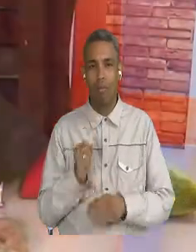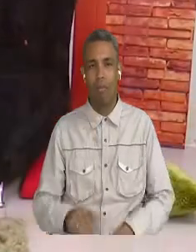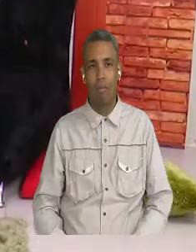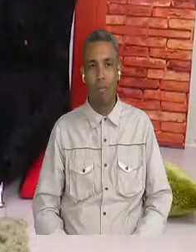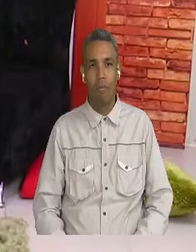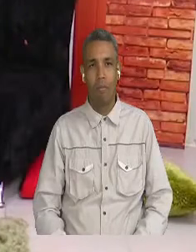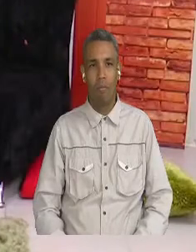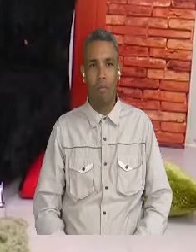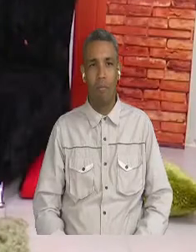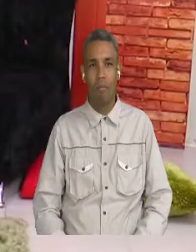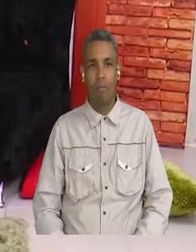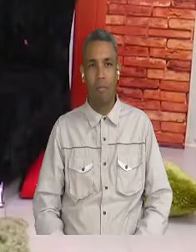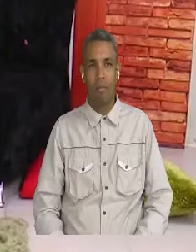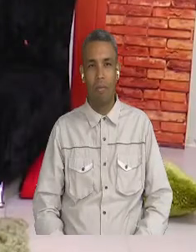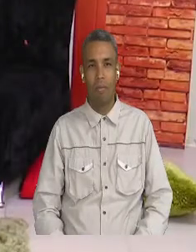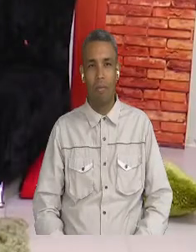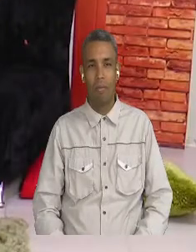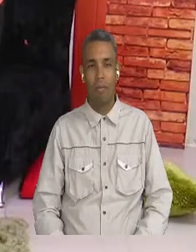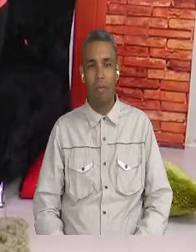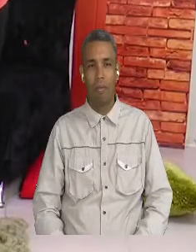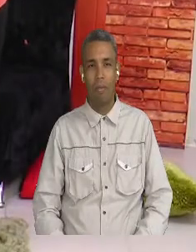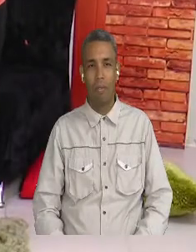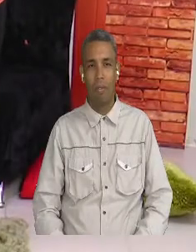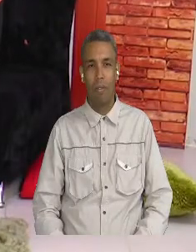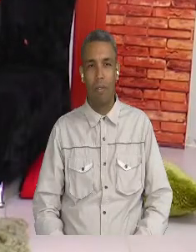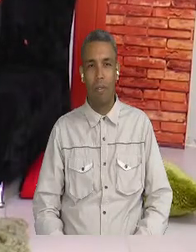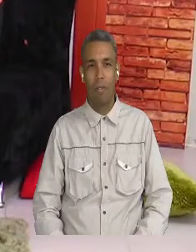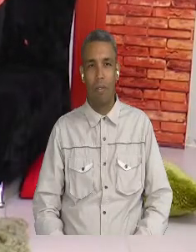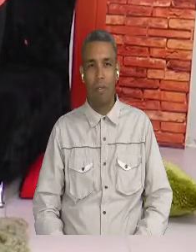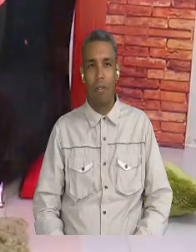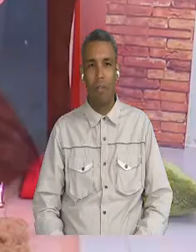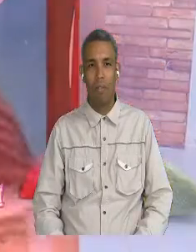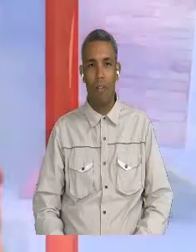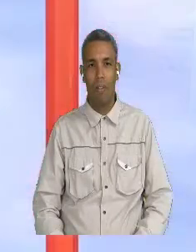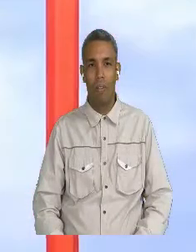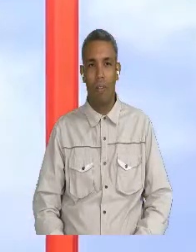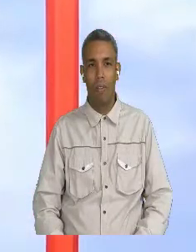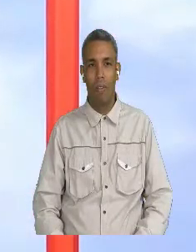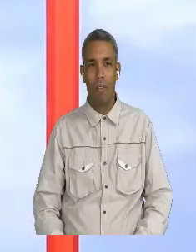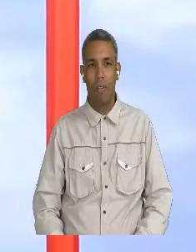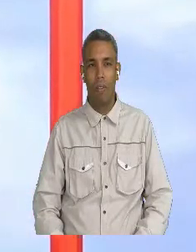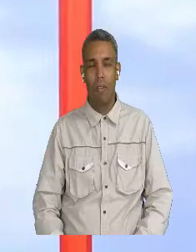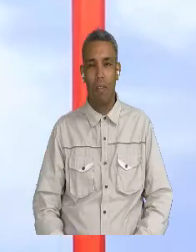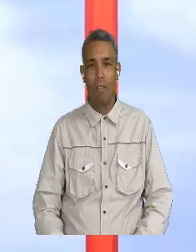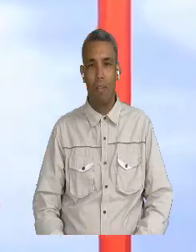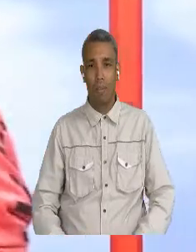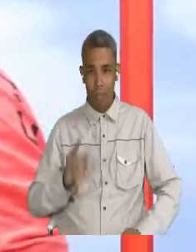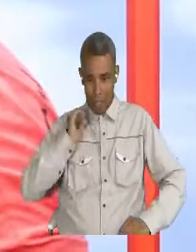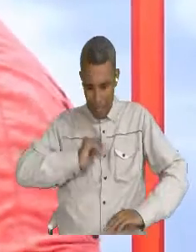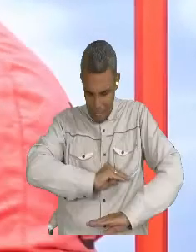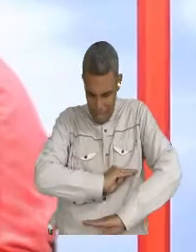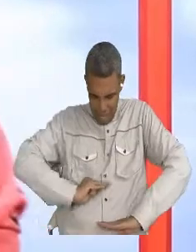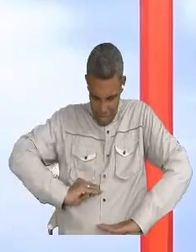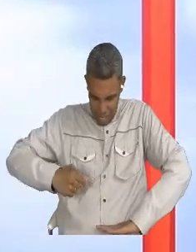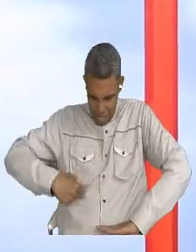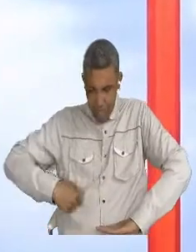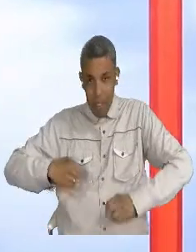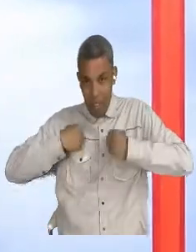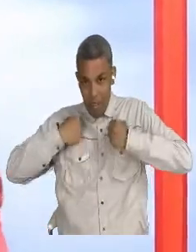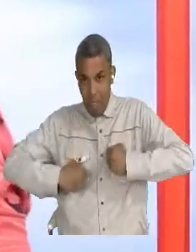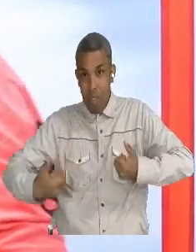tren medio débil, créame que no vamos a ser capaces de hacer un salto o de soportar una carga. ¿Se arriba. Fortalece con este tipo de ejercicio? Prácticamente